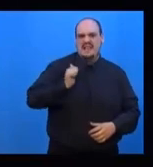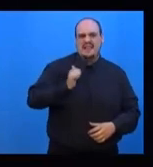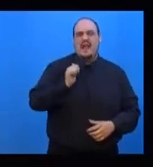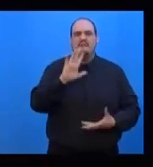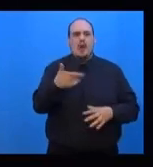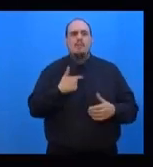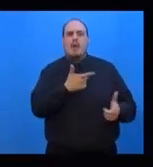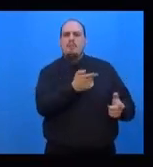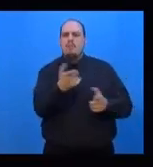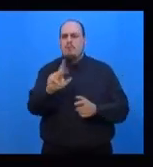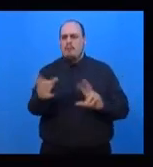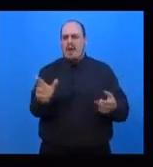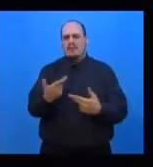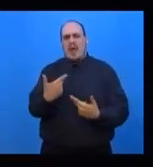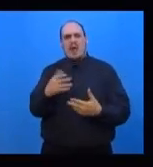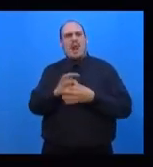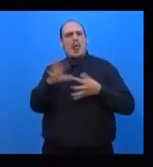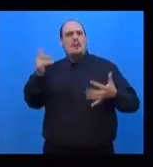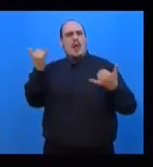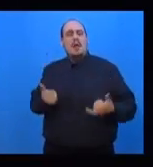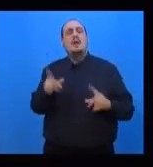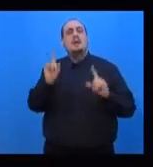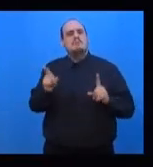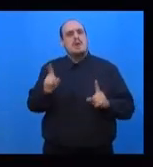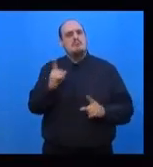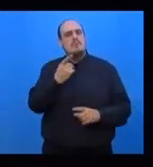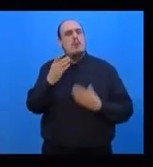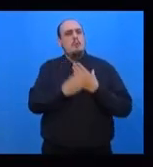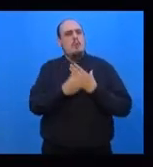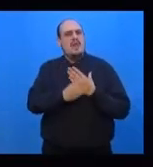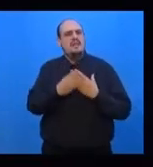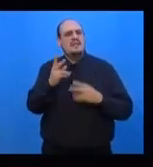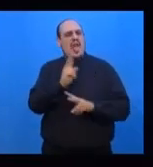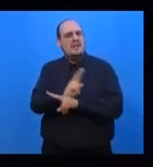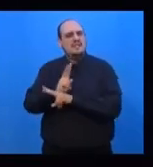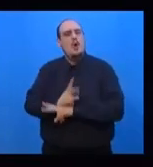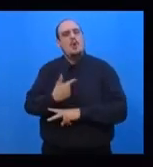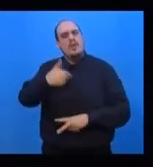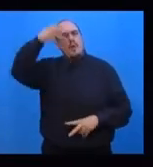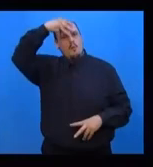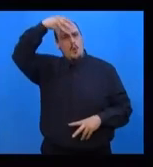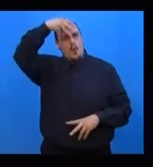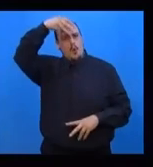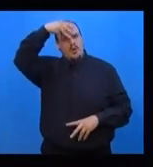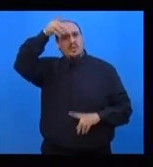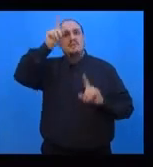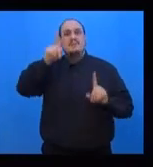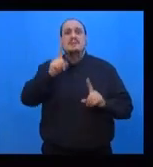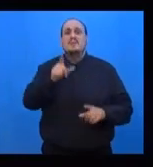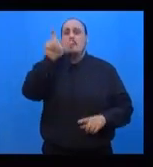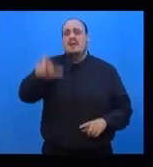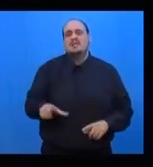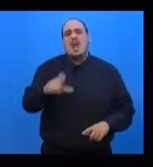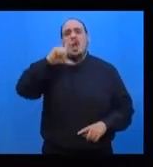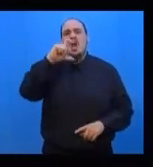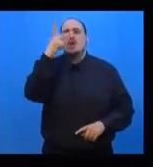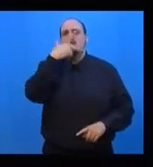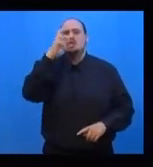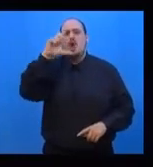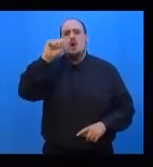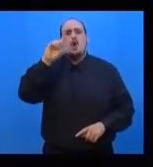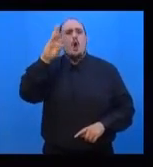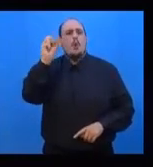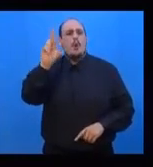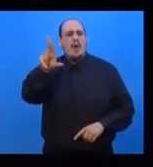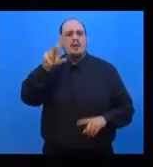para matar como quiere la ministra de seguridad patricia bullrrich con su doctrina chocobar ahí está el caso de los pibes de san miguel del monte